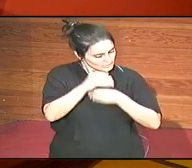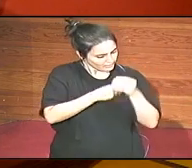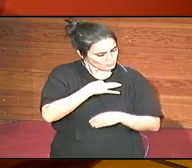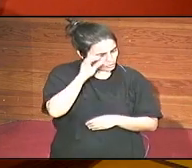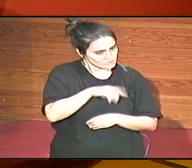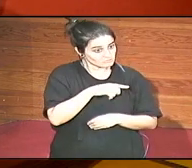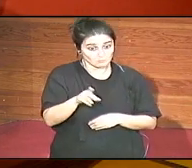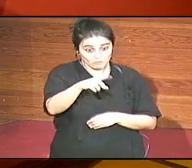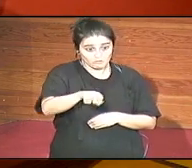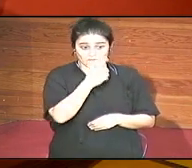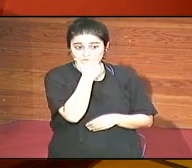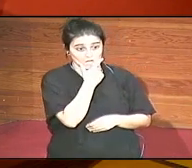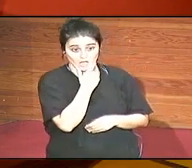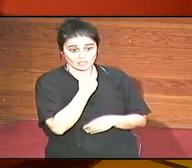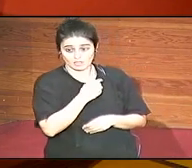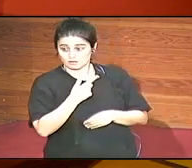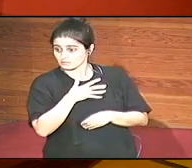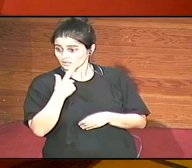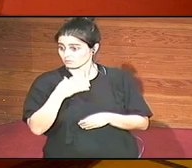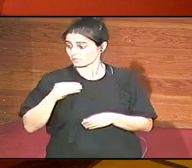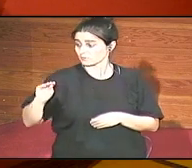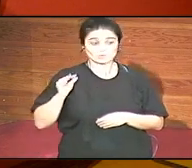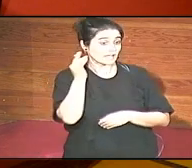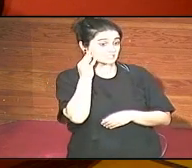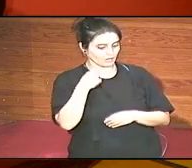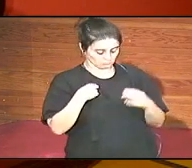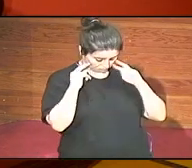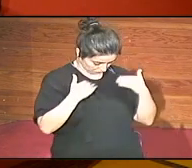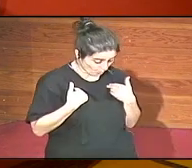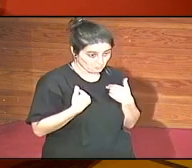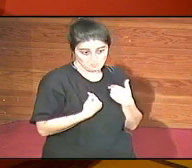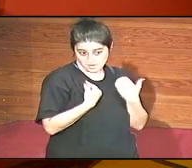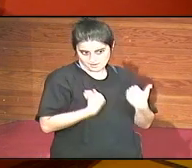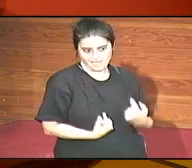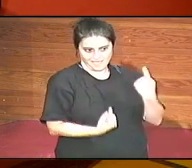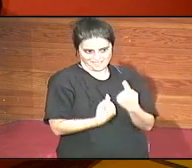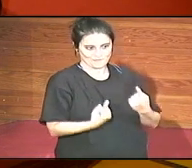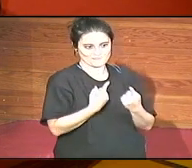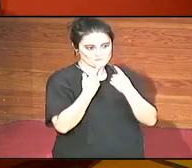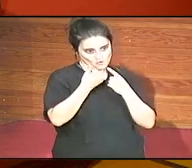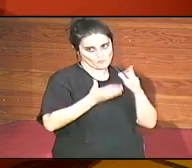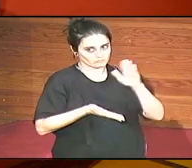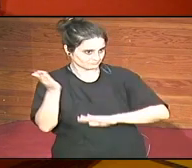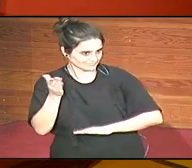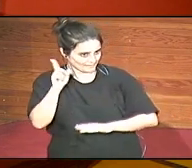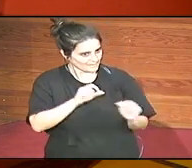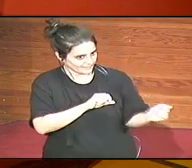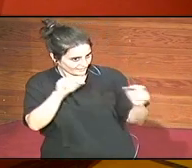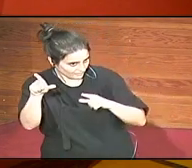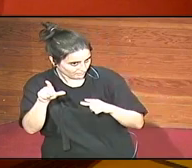para ella es de lo más fácil del mundo escoger y preguntarle a la chica de al lado ellas mismas muchas muchas eran novias de chicos que habían salido